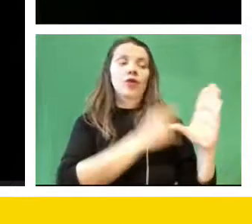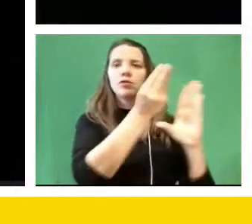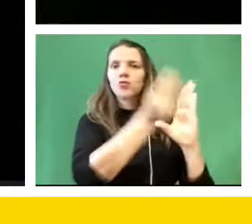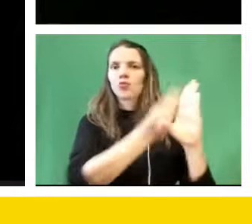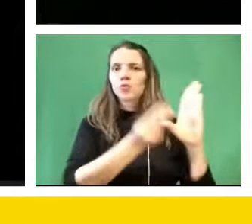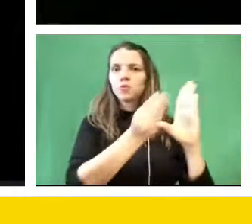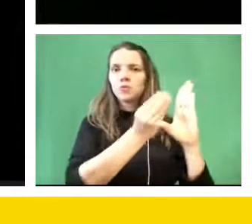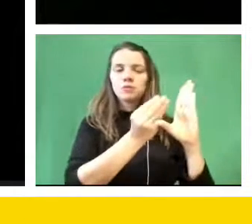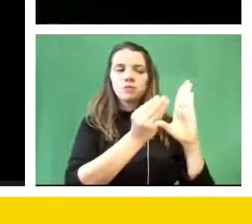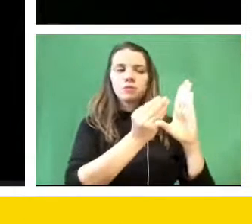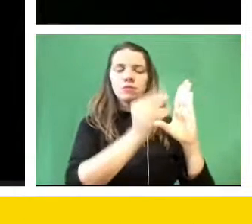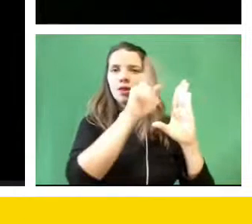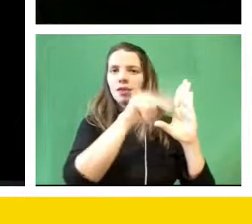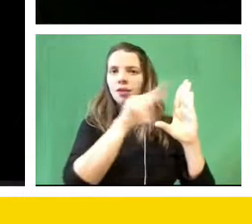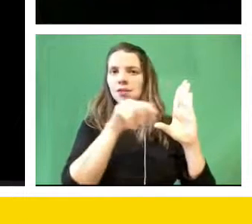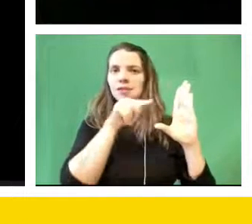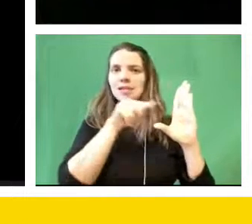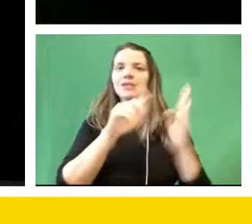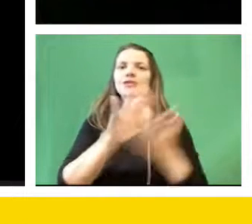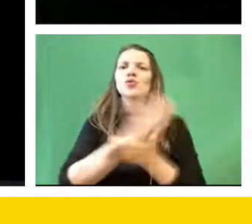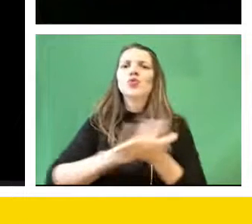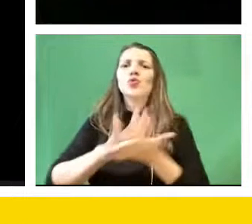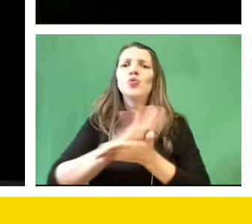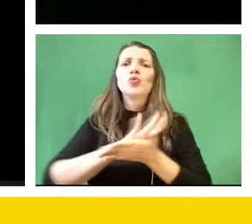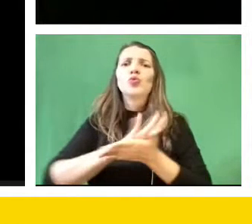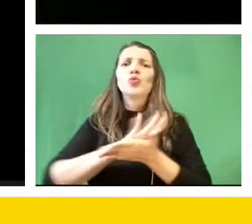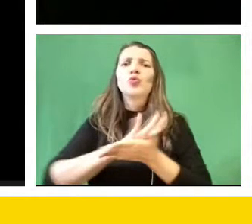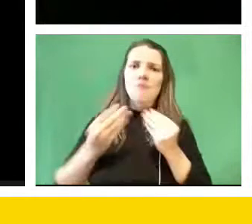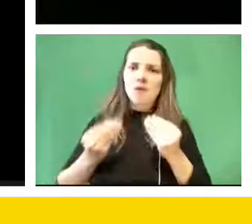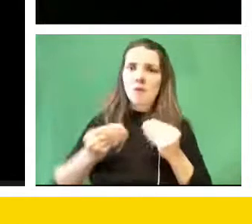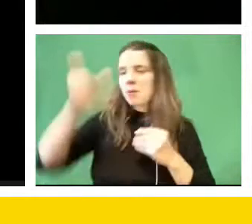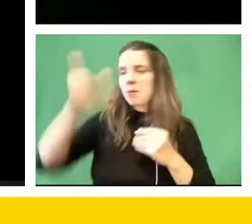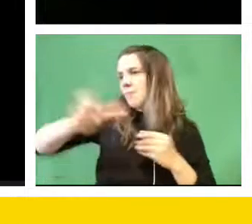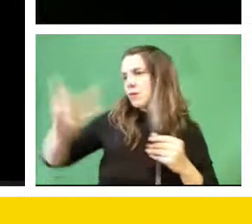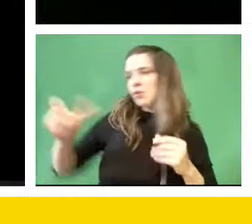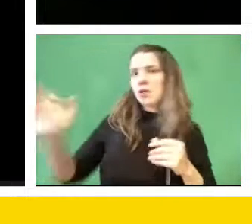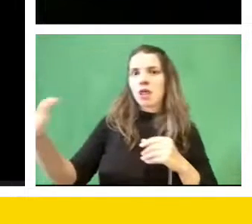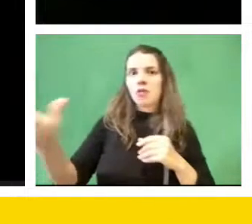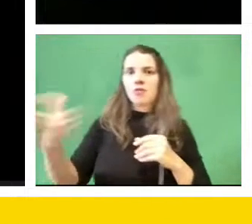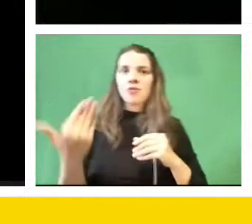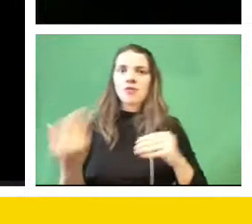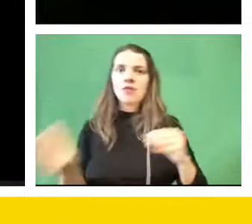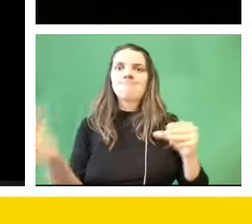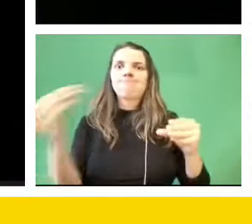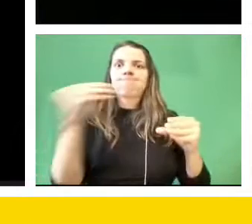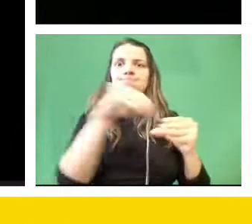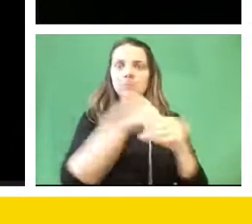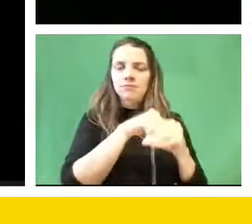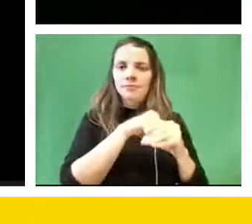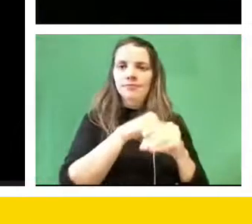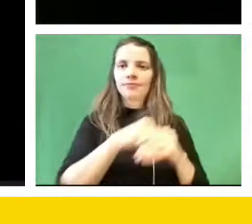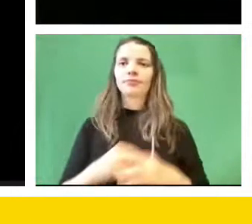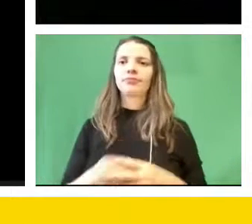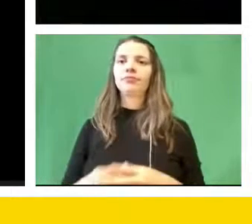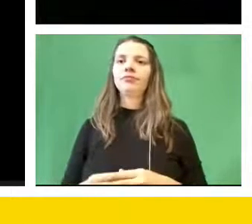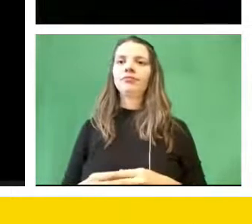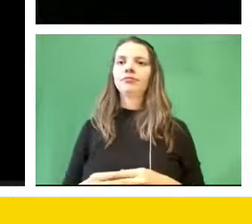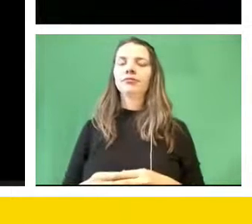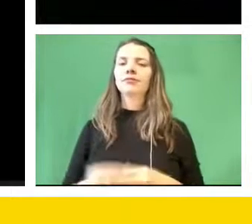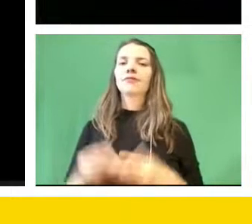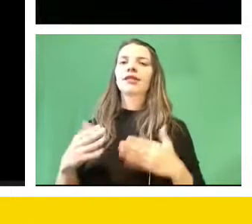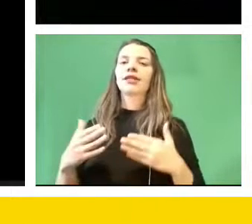arquitectura inclusiva que cumplieran con las expectativas de todos los usuarios. Este estudio, ligado a otros estudios como los estudios